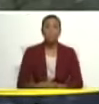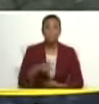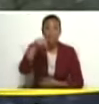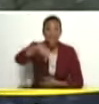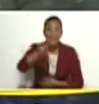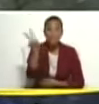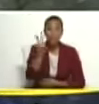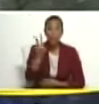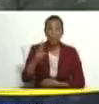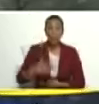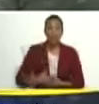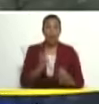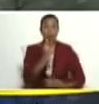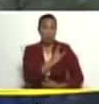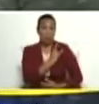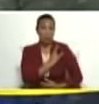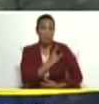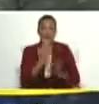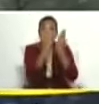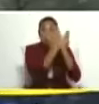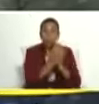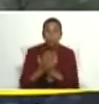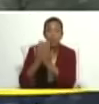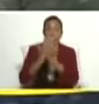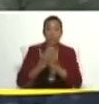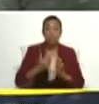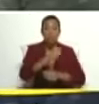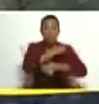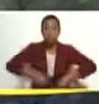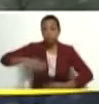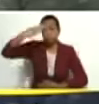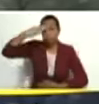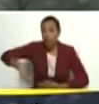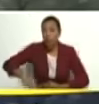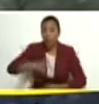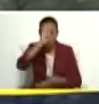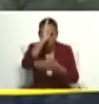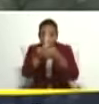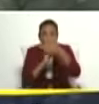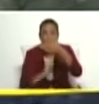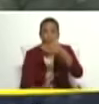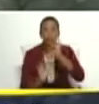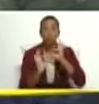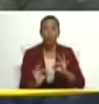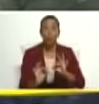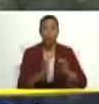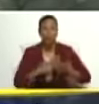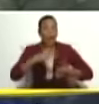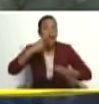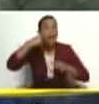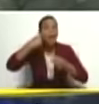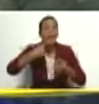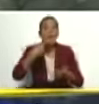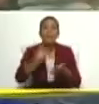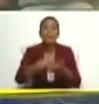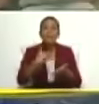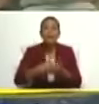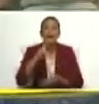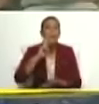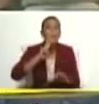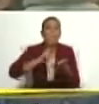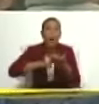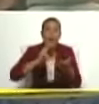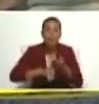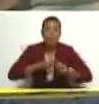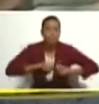la carrera militar debe ser la carrera del honor, de la honestidad, de la